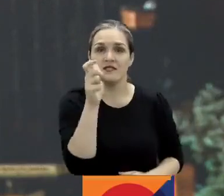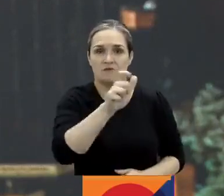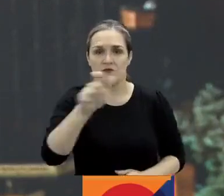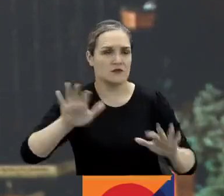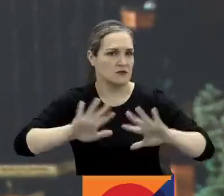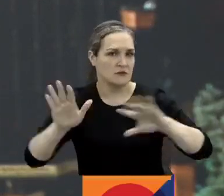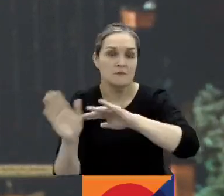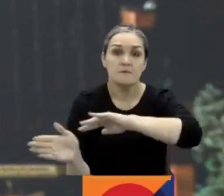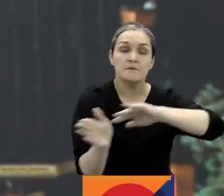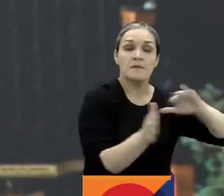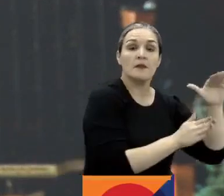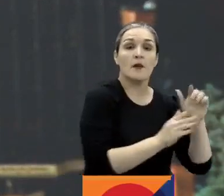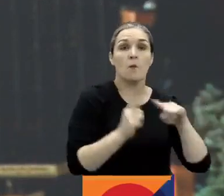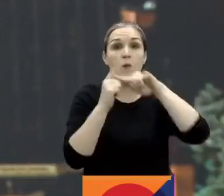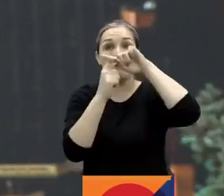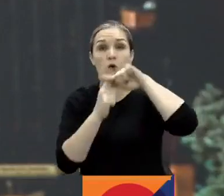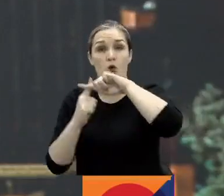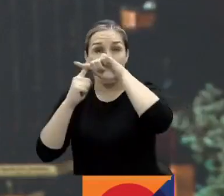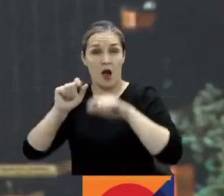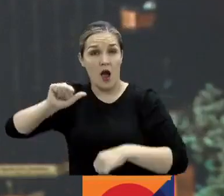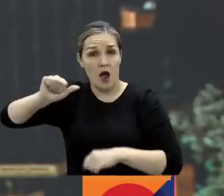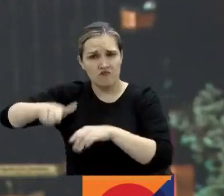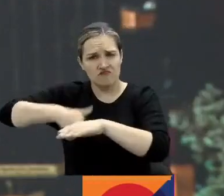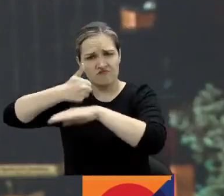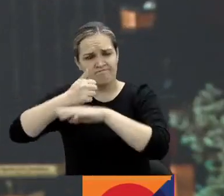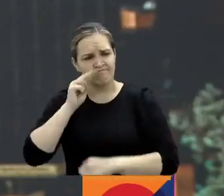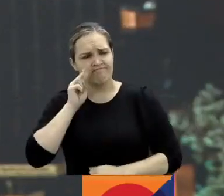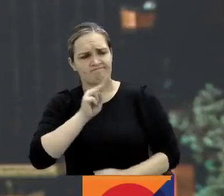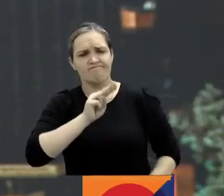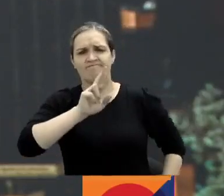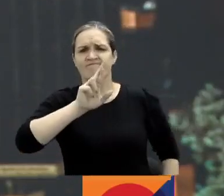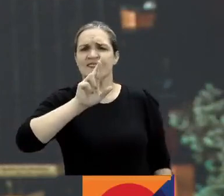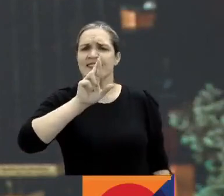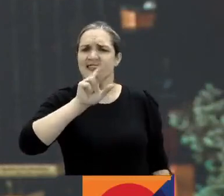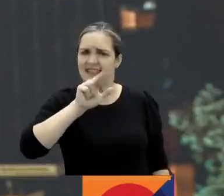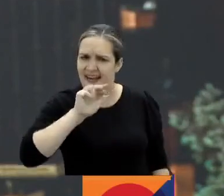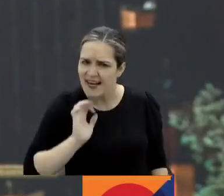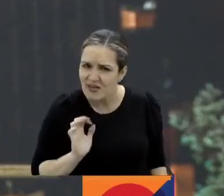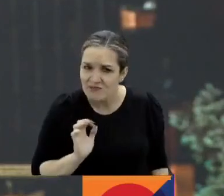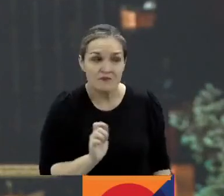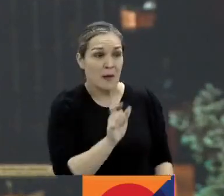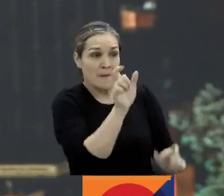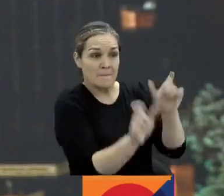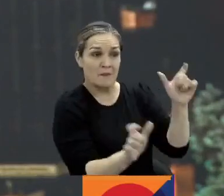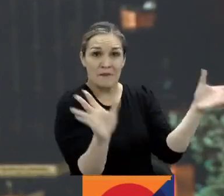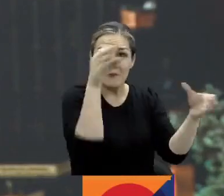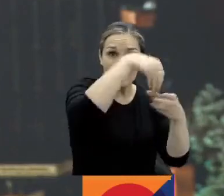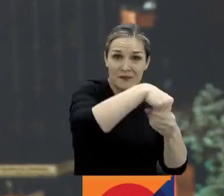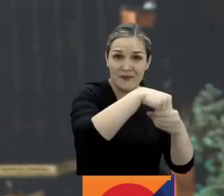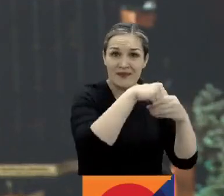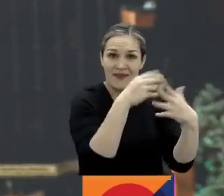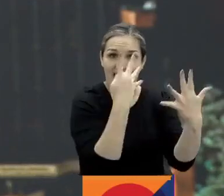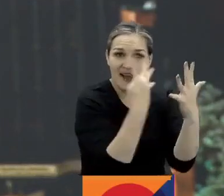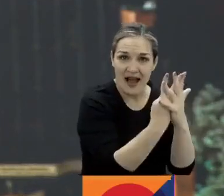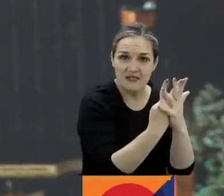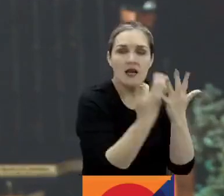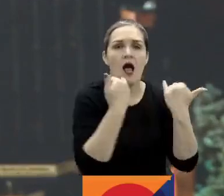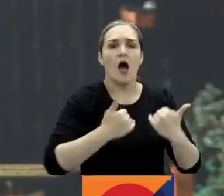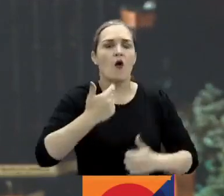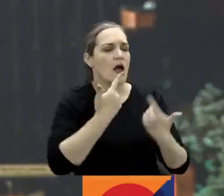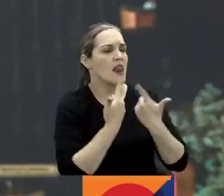La procuradora Margarita Cabello dijo que hay posibles irregularidades en las órdenes de libertad otorgadas a los voceros de paz designados por el gobierno